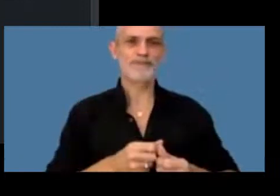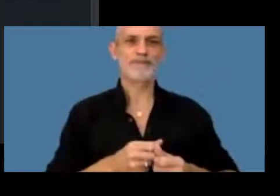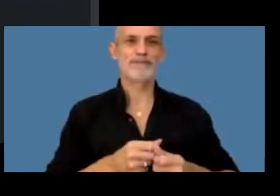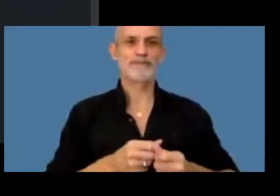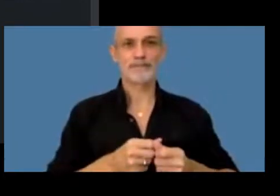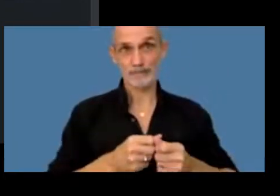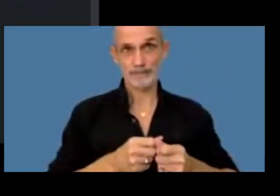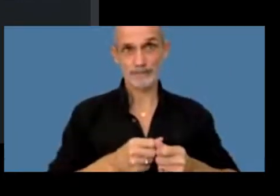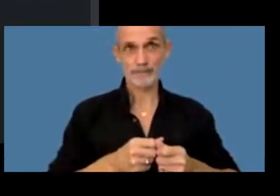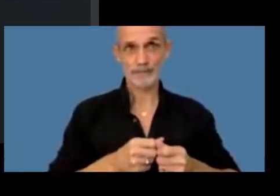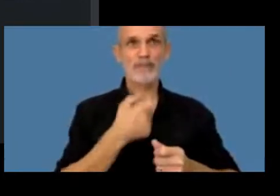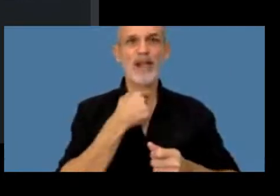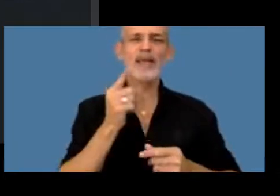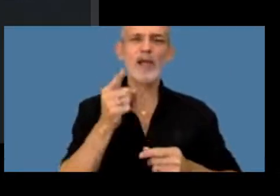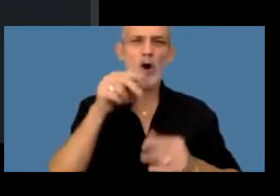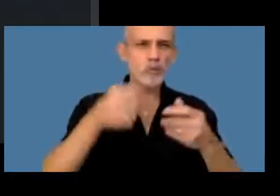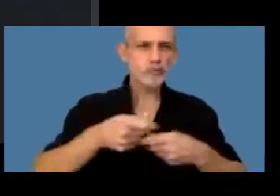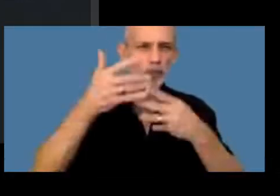quiero ir a este punto, ¿no?